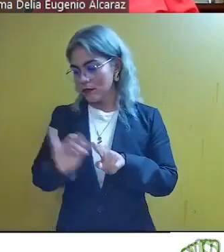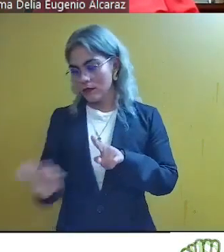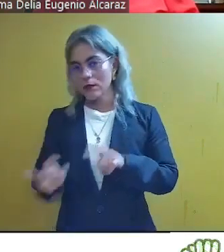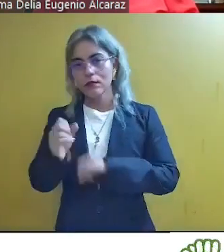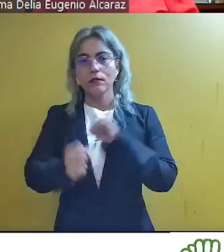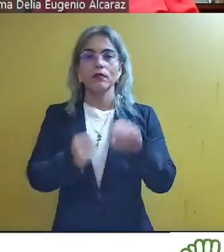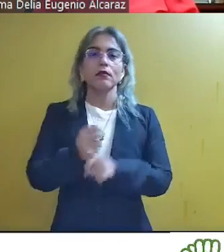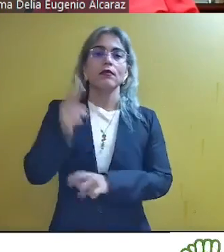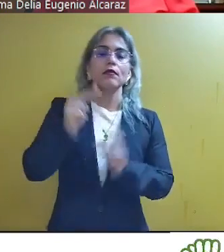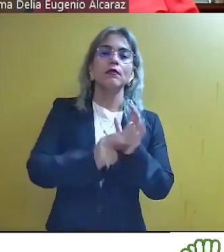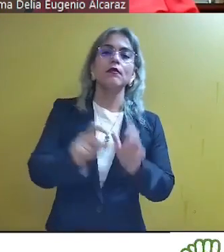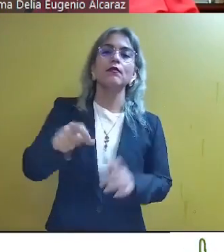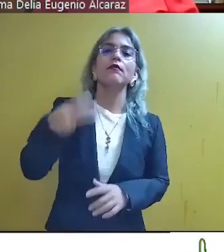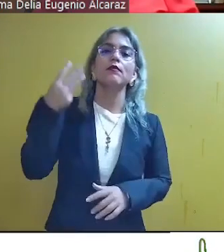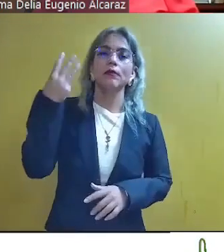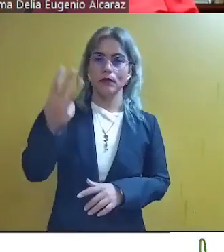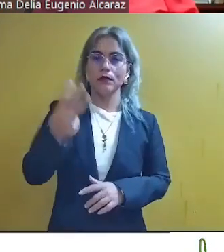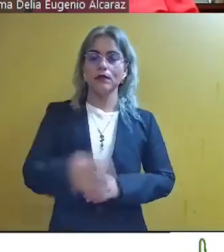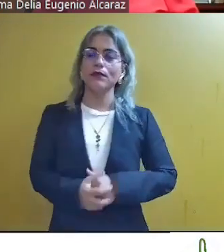/76/2023 y acumulados.